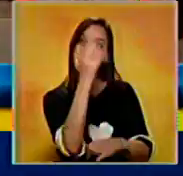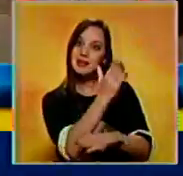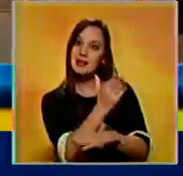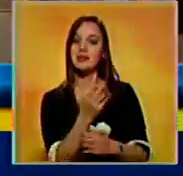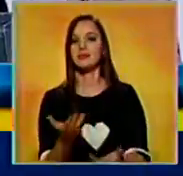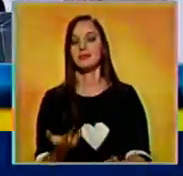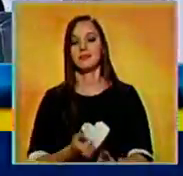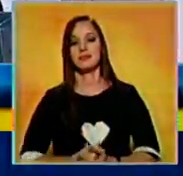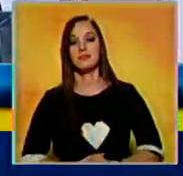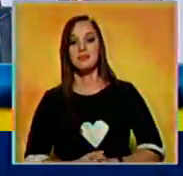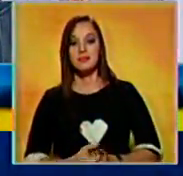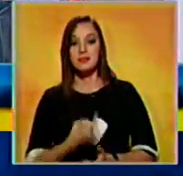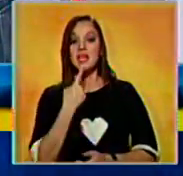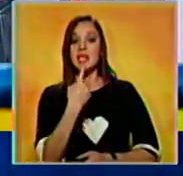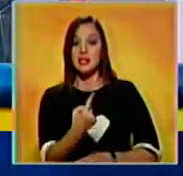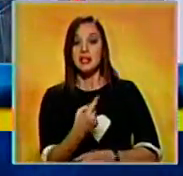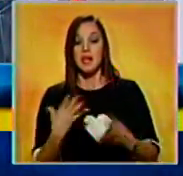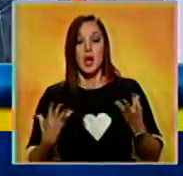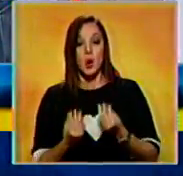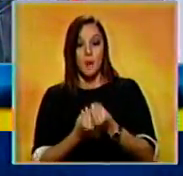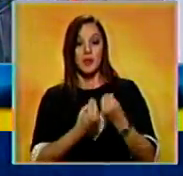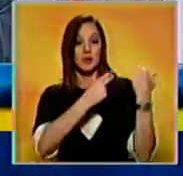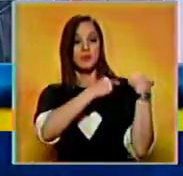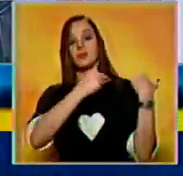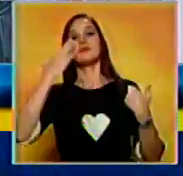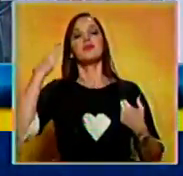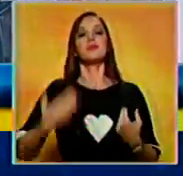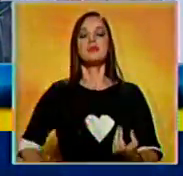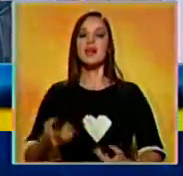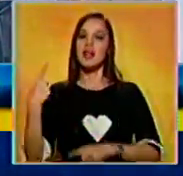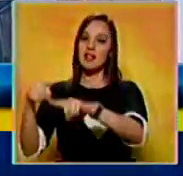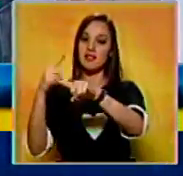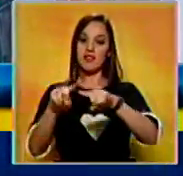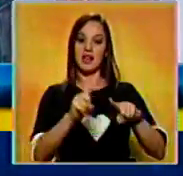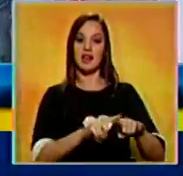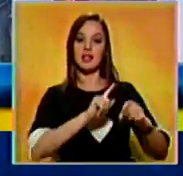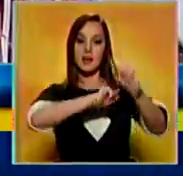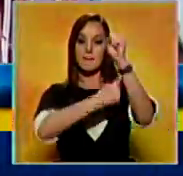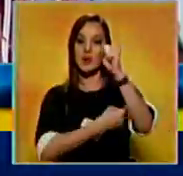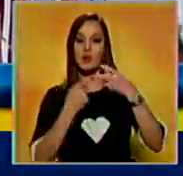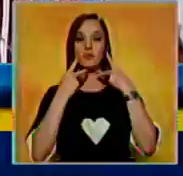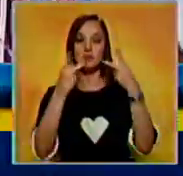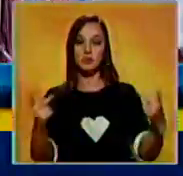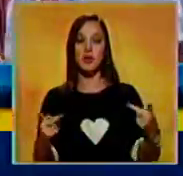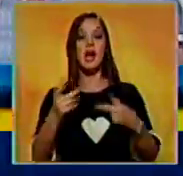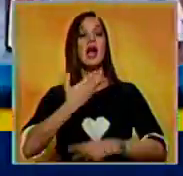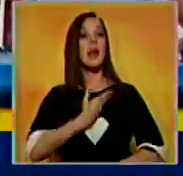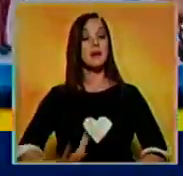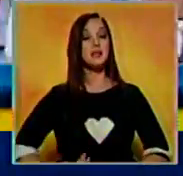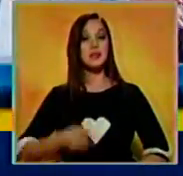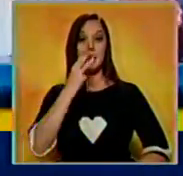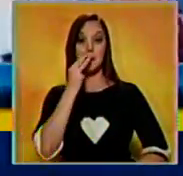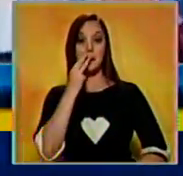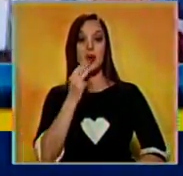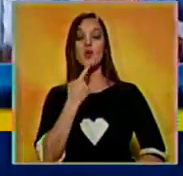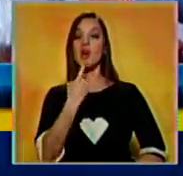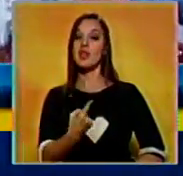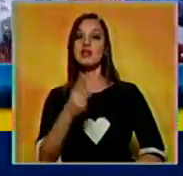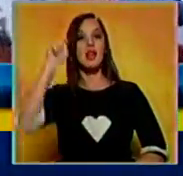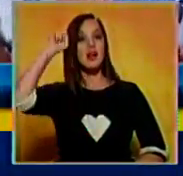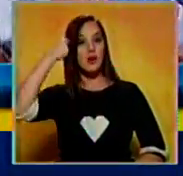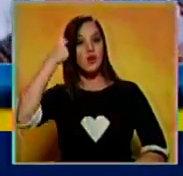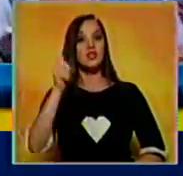de parte de su gabinete ministerial y de las autoridades de los distintos poderes públicos, el mandatario nacional encabezó un acto de conmemoración